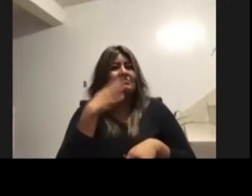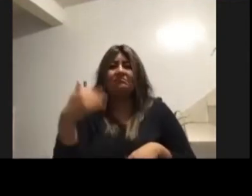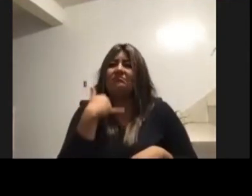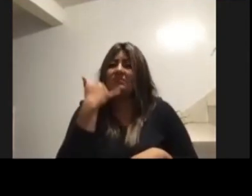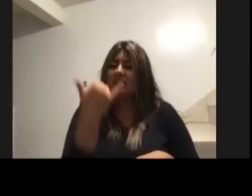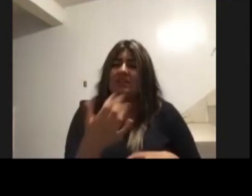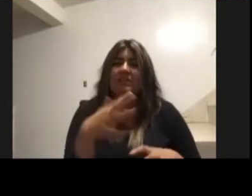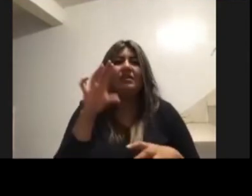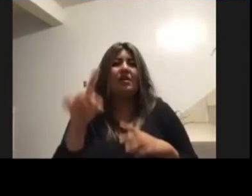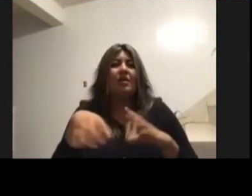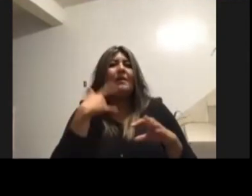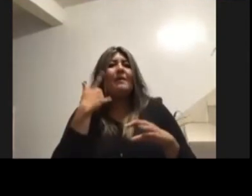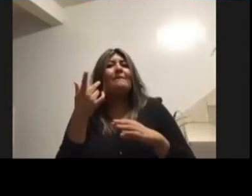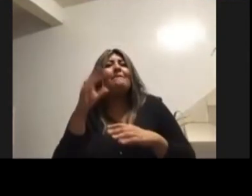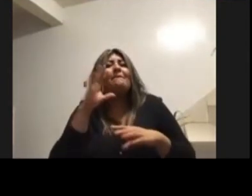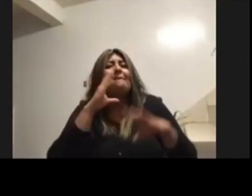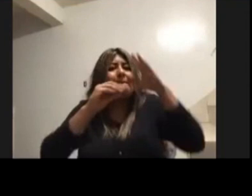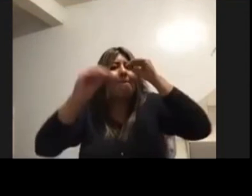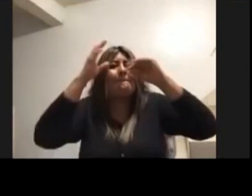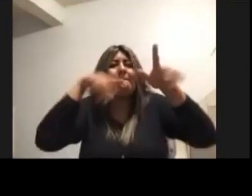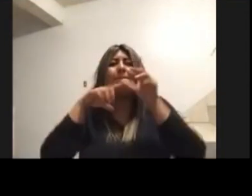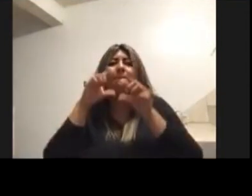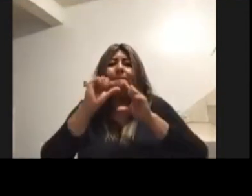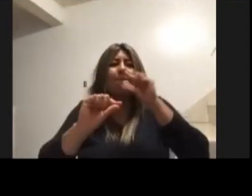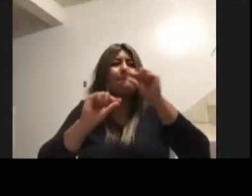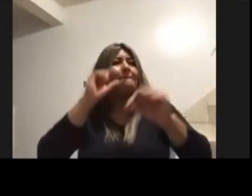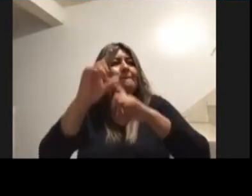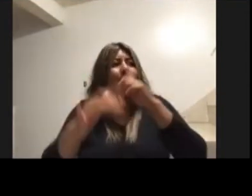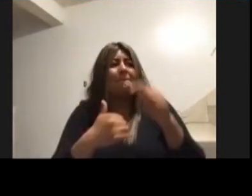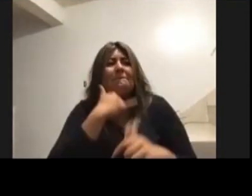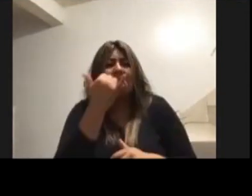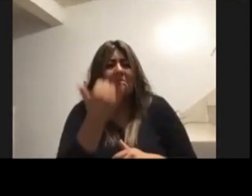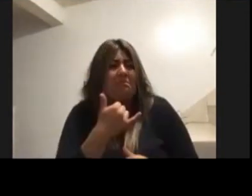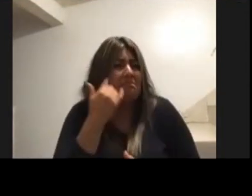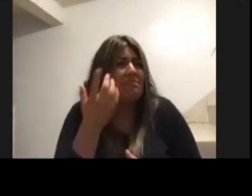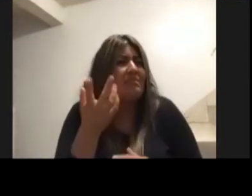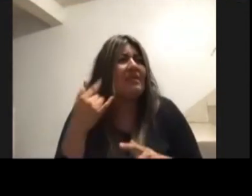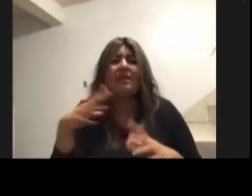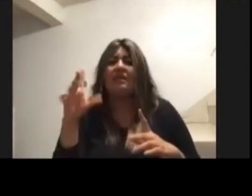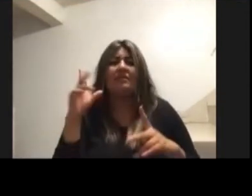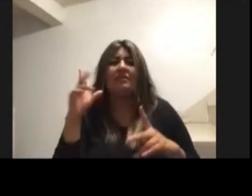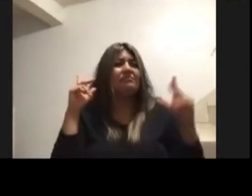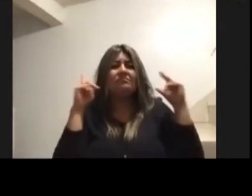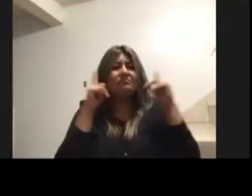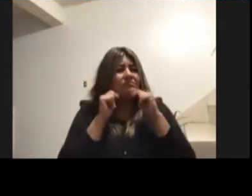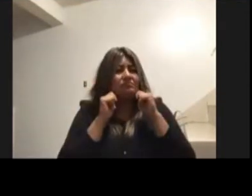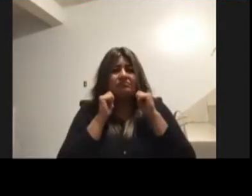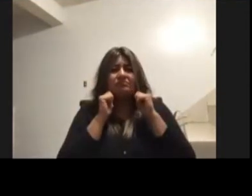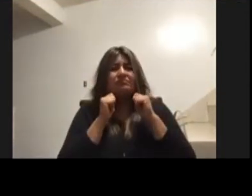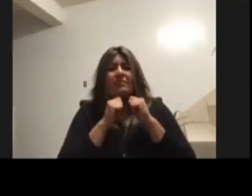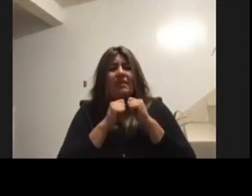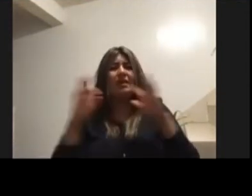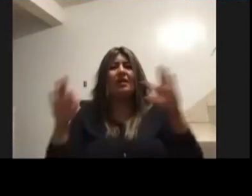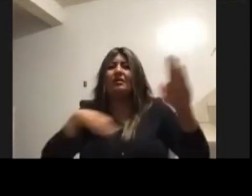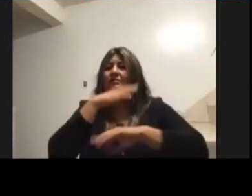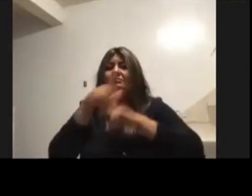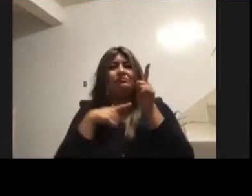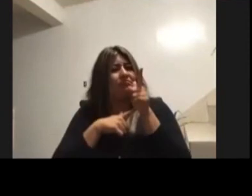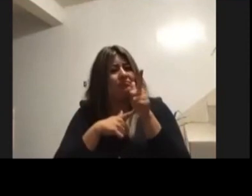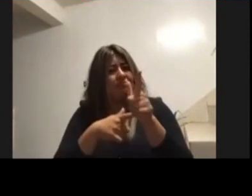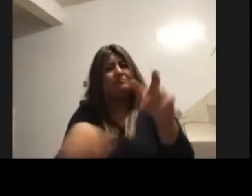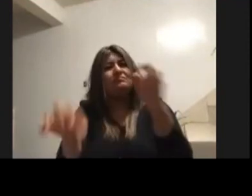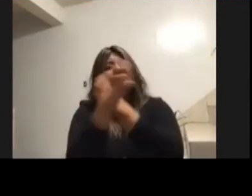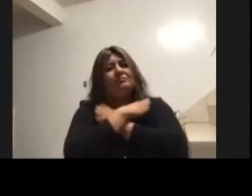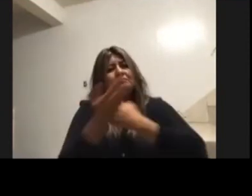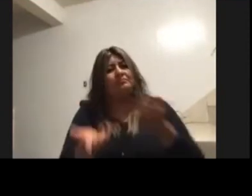aprendiendo. Es algo que yo trabajaba mucho con mis alumnos en preescolar. O sea, es normal equivocarnos en el proceso de